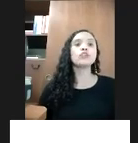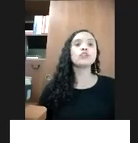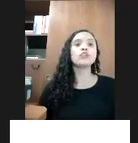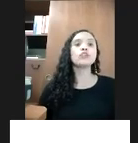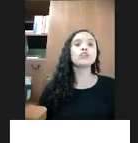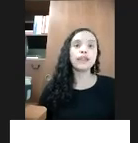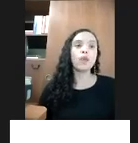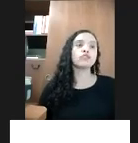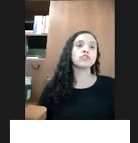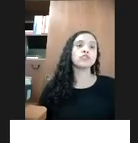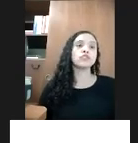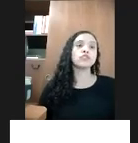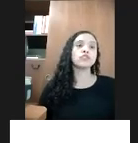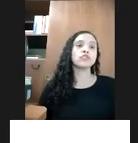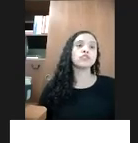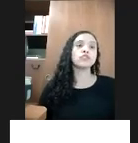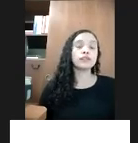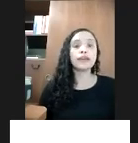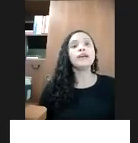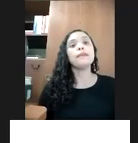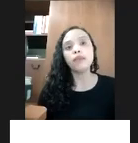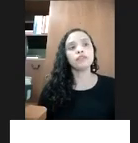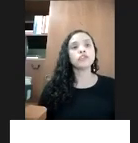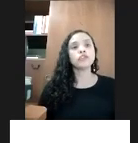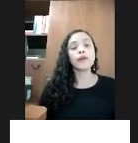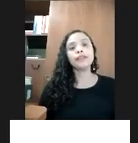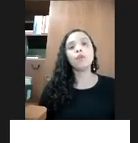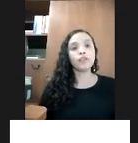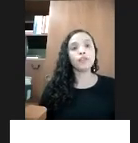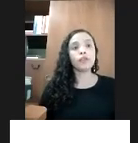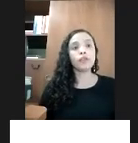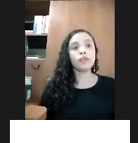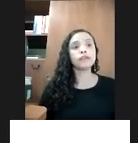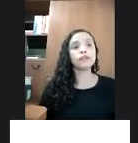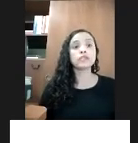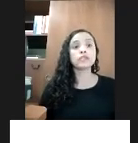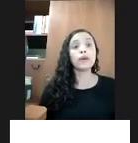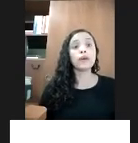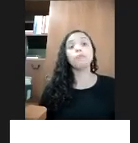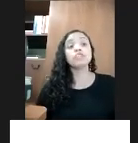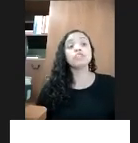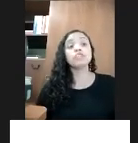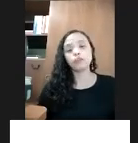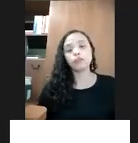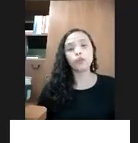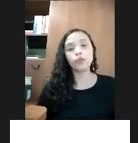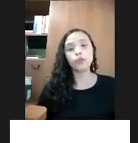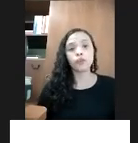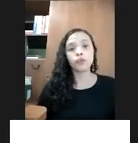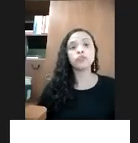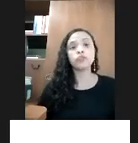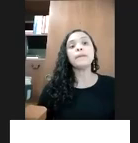servicio de electricidad, además cuentan con servicio de agua corriente, cuentan con servicio de gas doméstico, aseo urbano. 81% de los